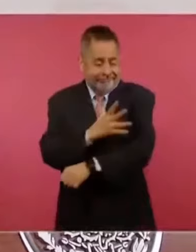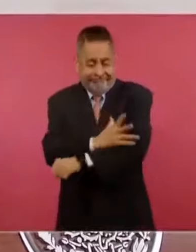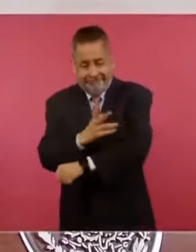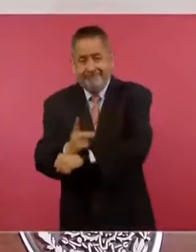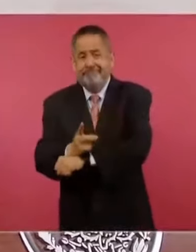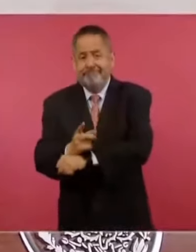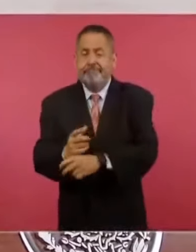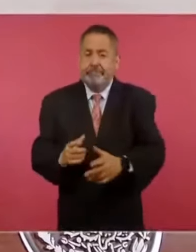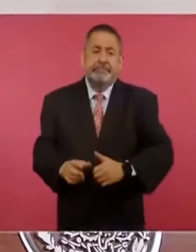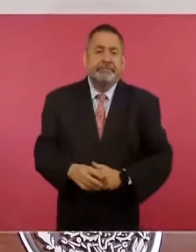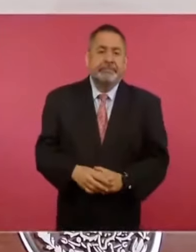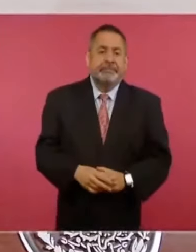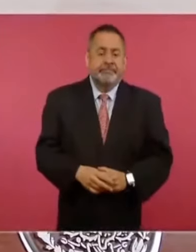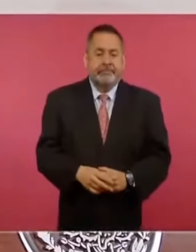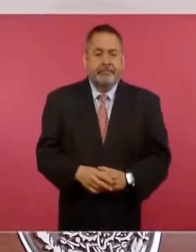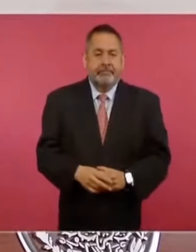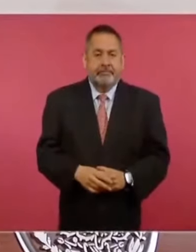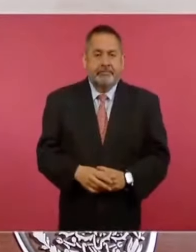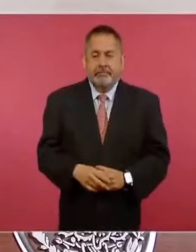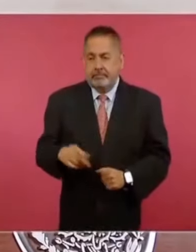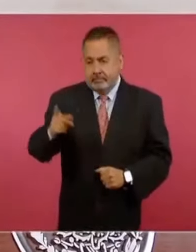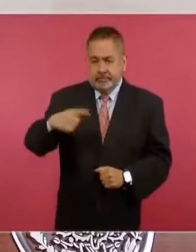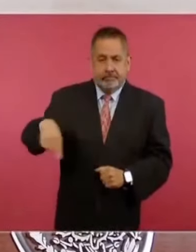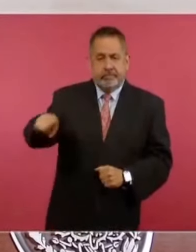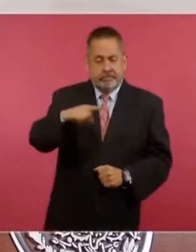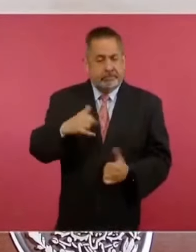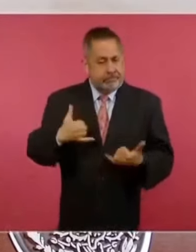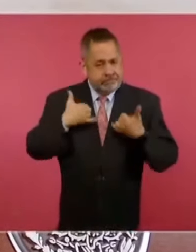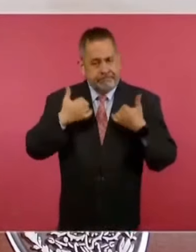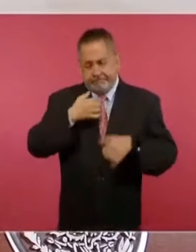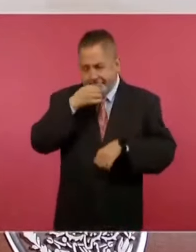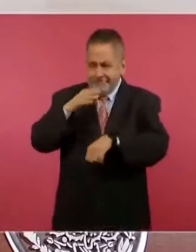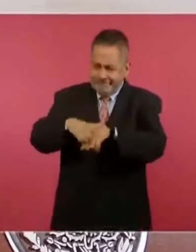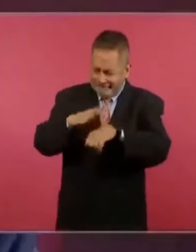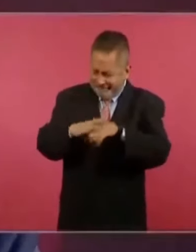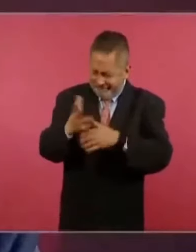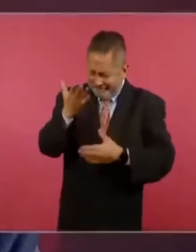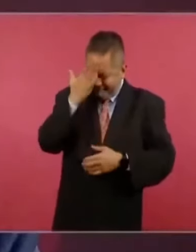Eso que los jóvenes lo internalicen.